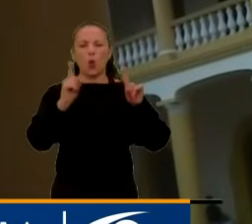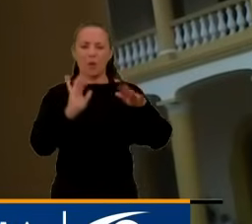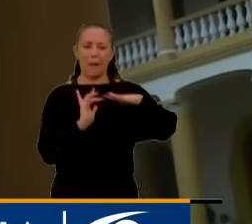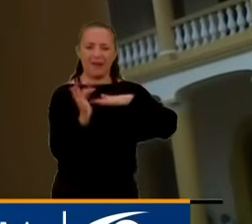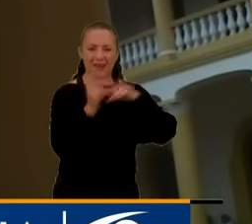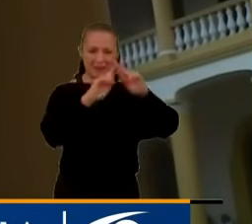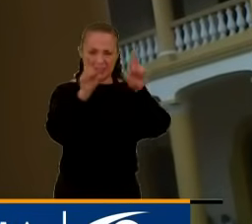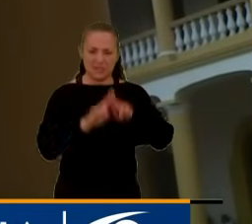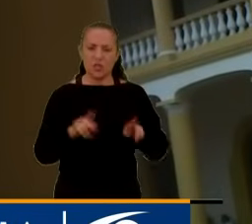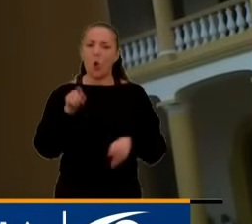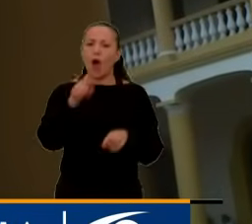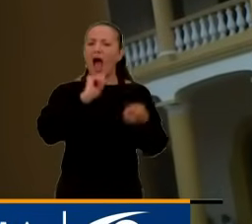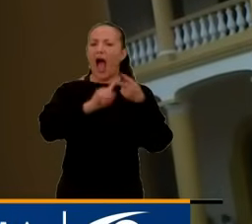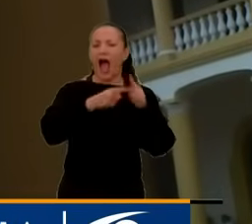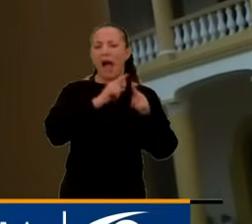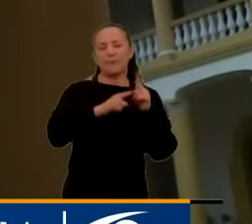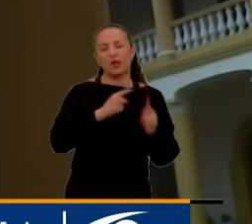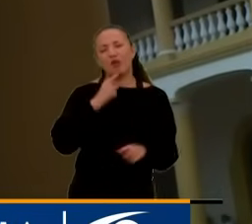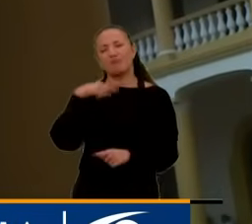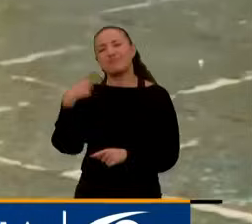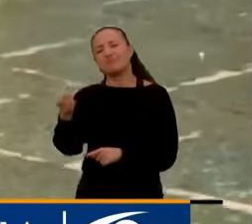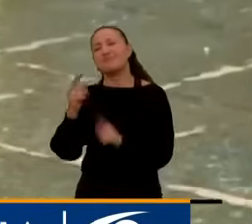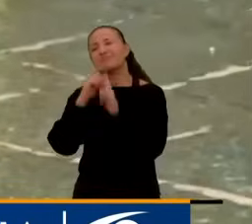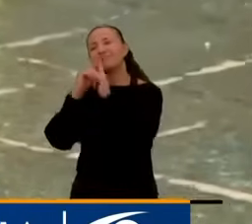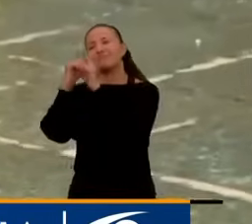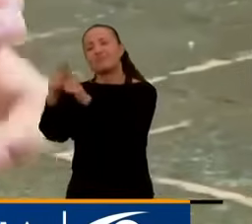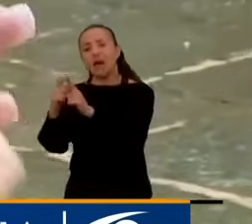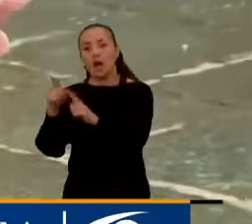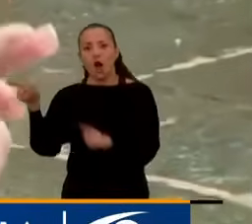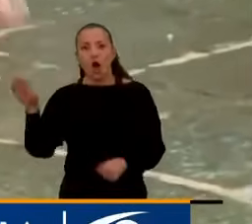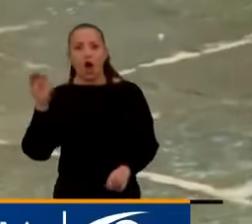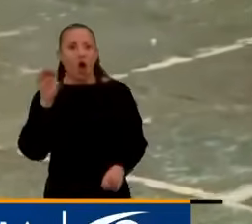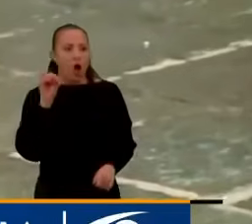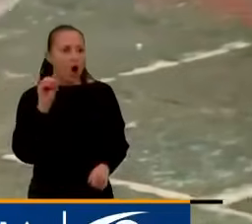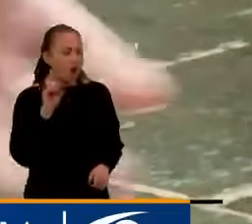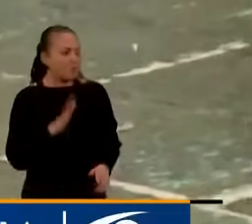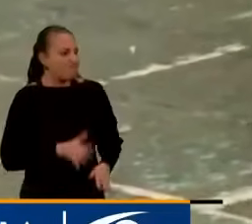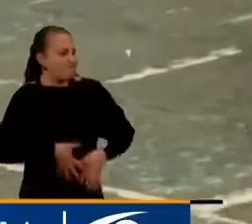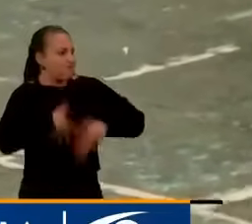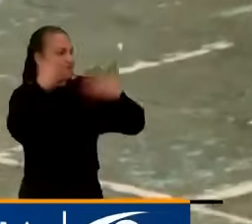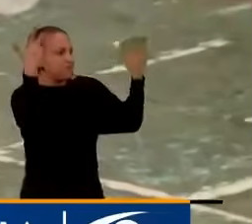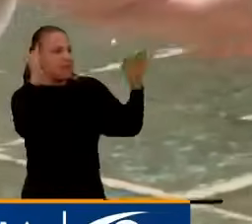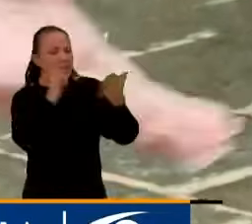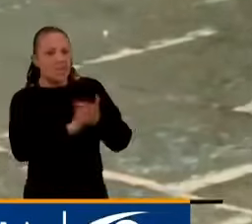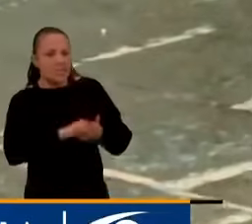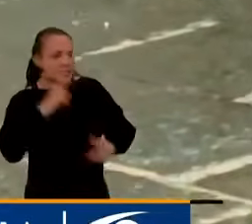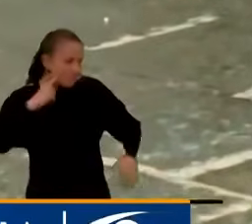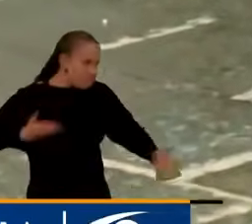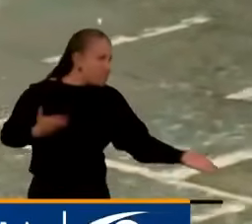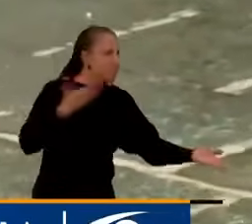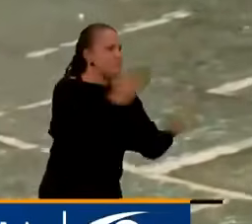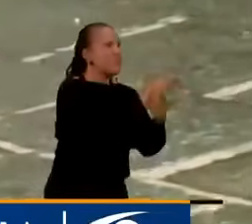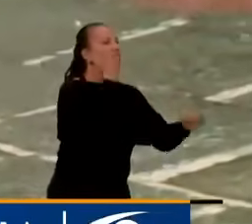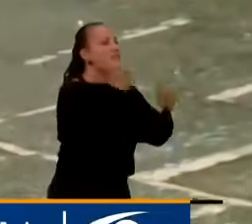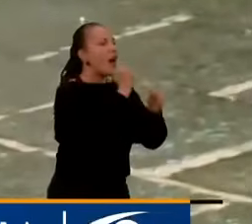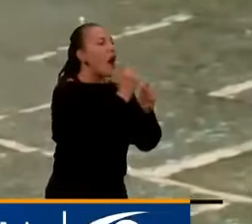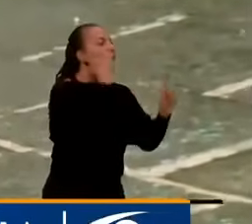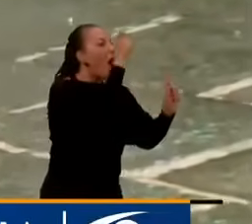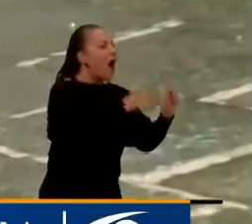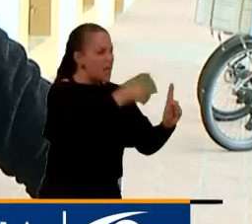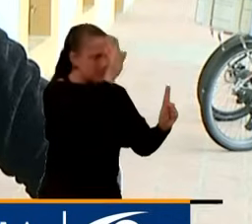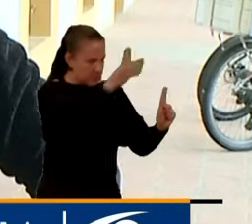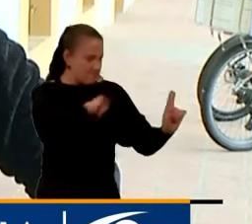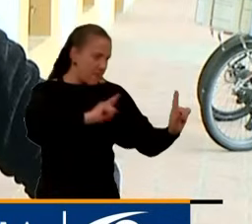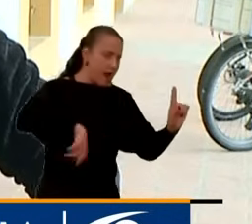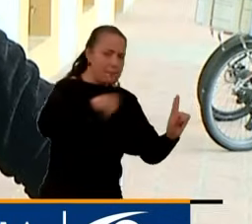que un amigo le expresaba su afecto, su expareja se alteró y la buscó en su trabajo para amenazarla de muerte.